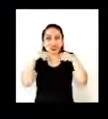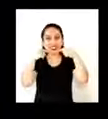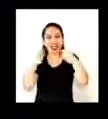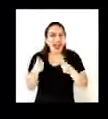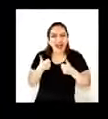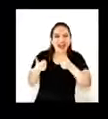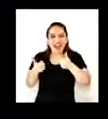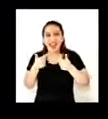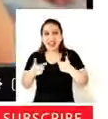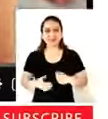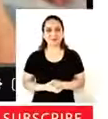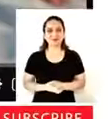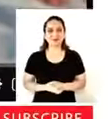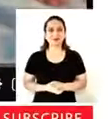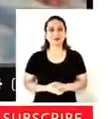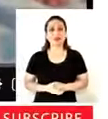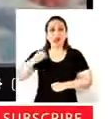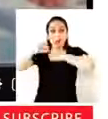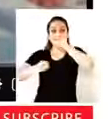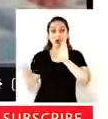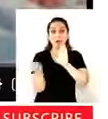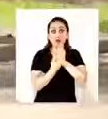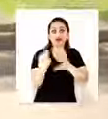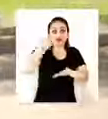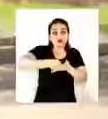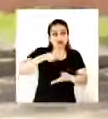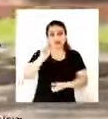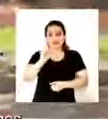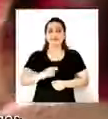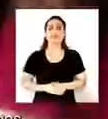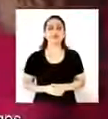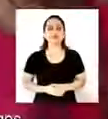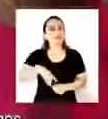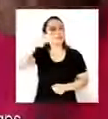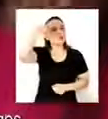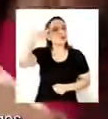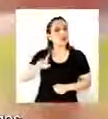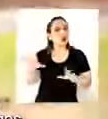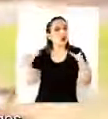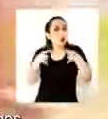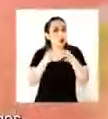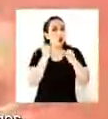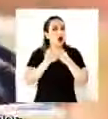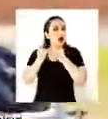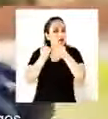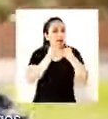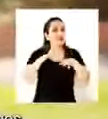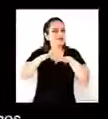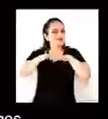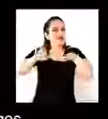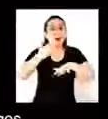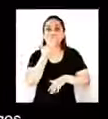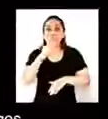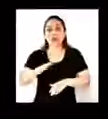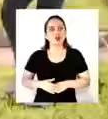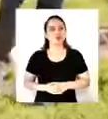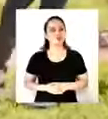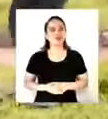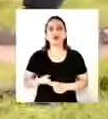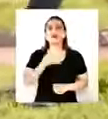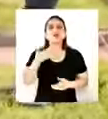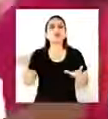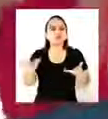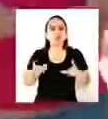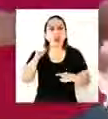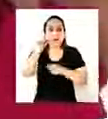Y las marcas no lo auspician, pero es la mejor influencer en su grupo de amigos Porque